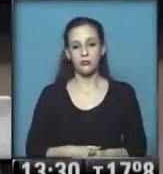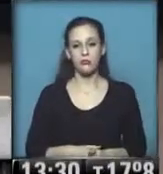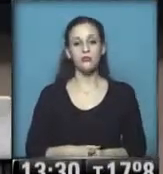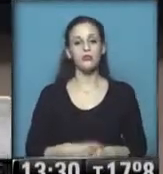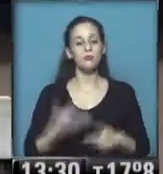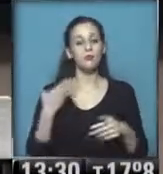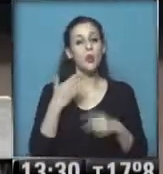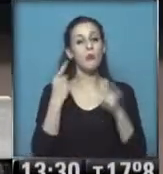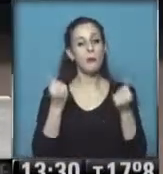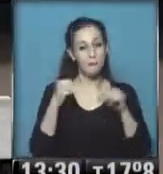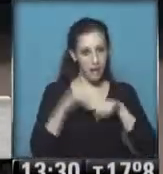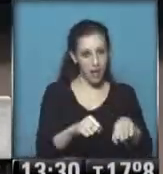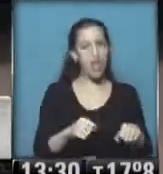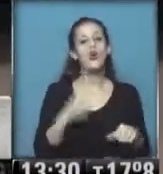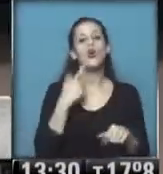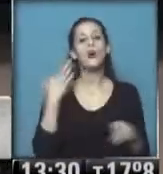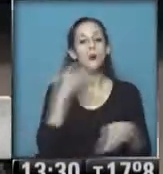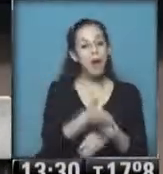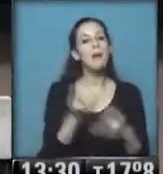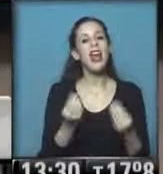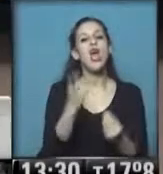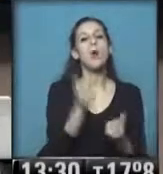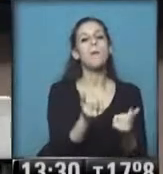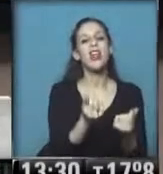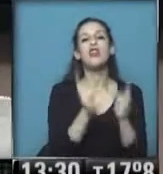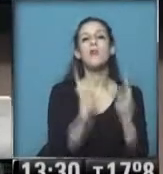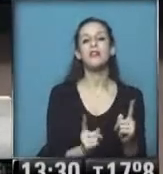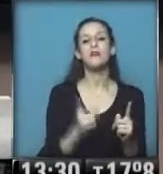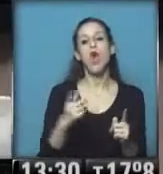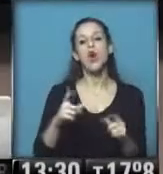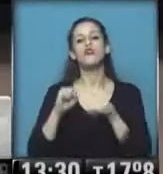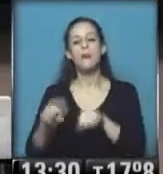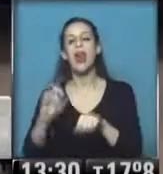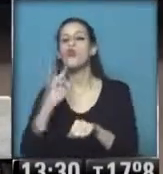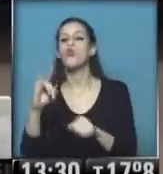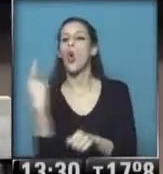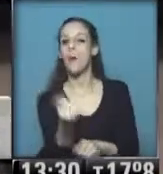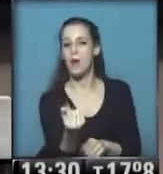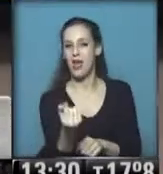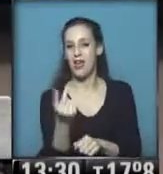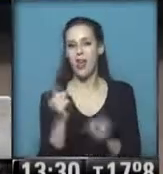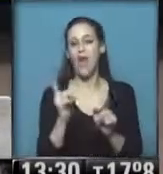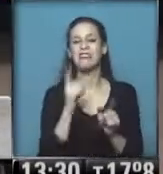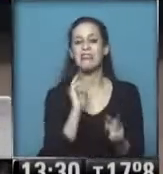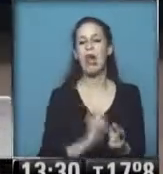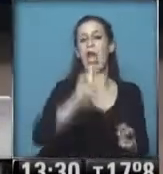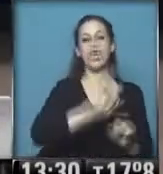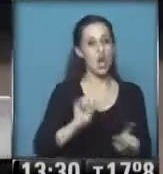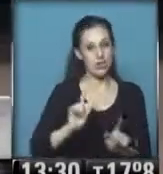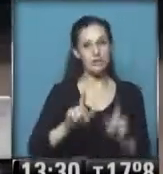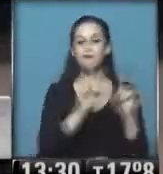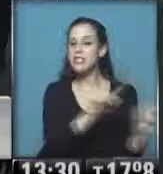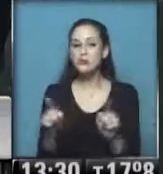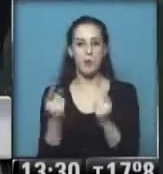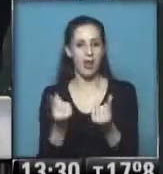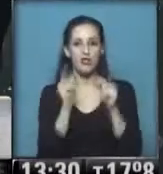los productos para poder venderlos con márgenes de rentabilidad razonables y que no se vean perjudicados también por esto es decir no se está desplazando ninguna competencia